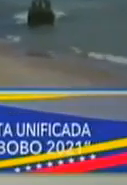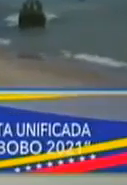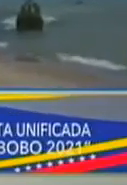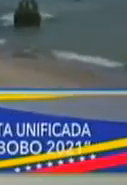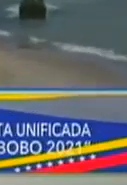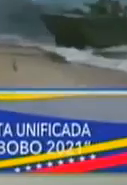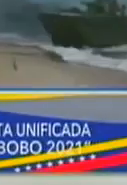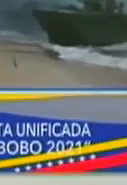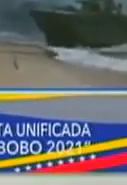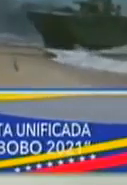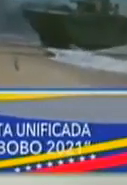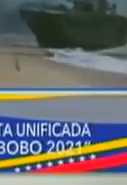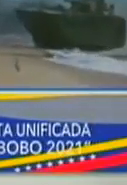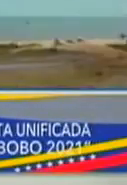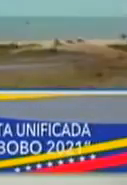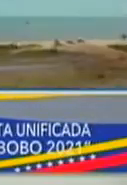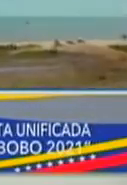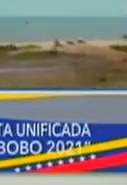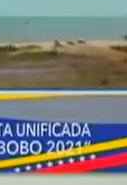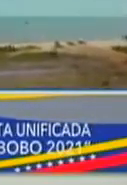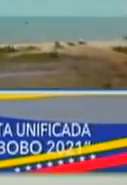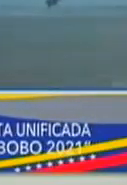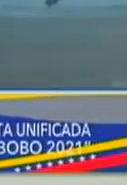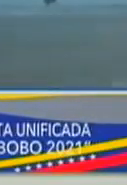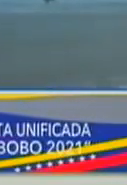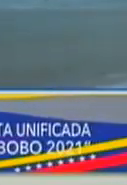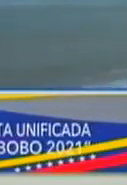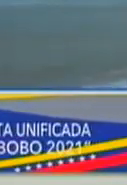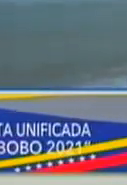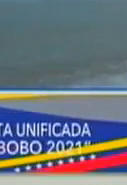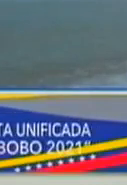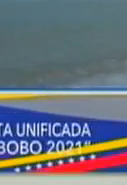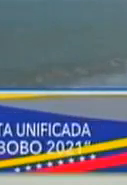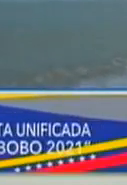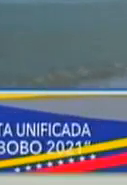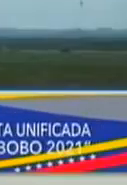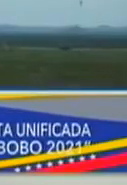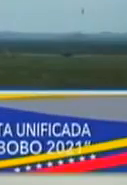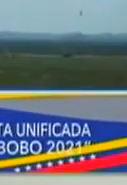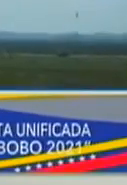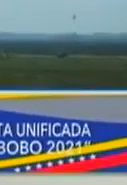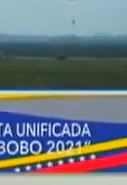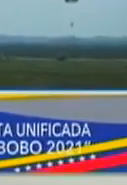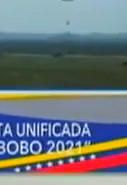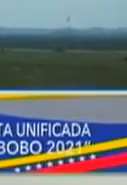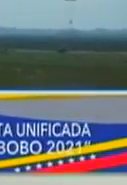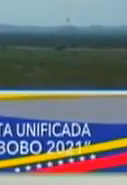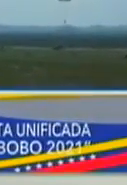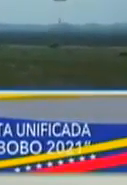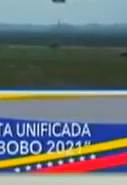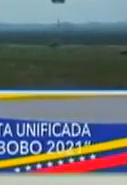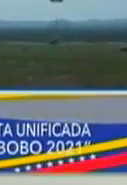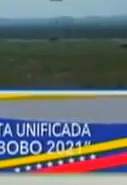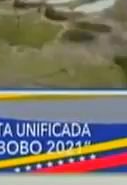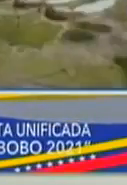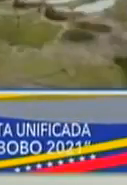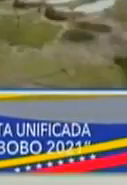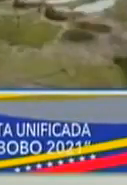Un aplauso a la Fuerza Armada Nacional Bolivariana, a la Región de Defensa Integral Oriente, el Oriente